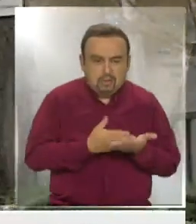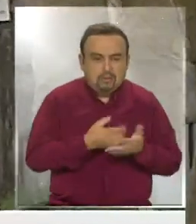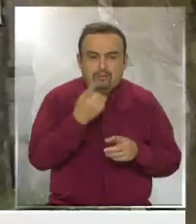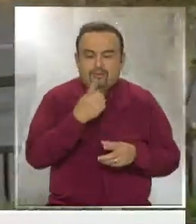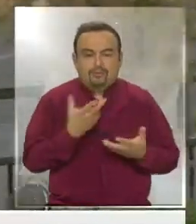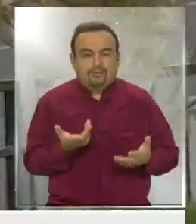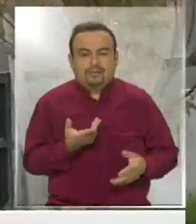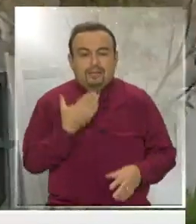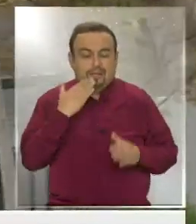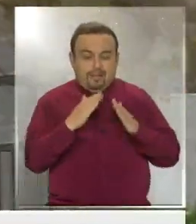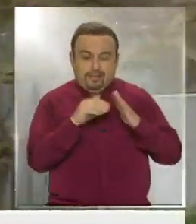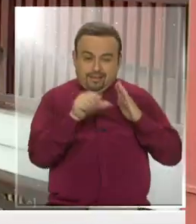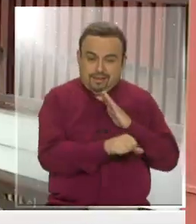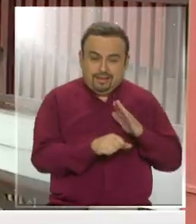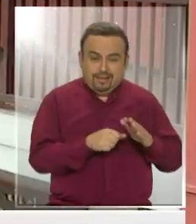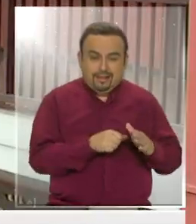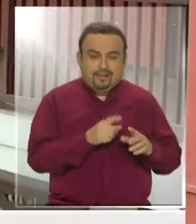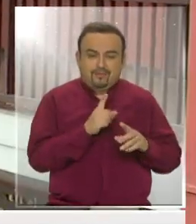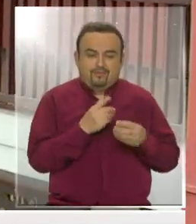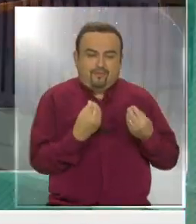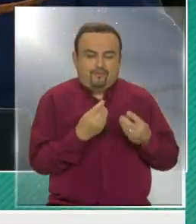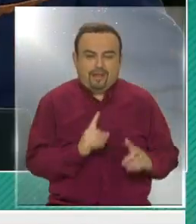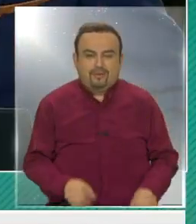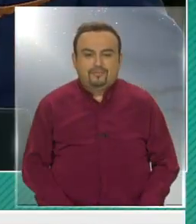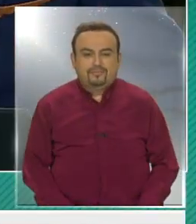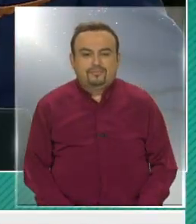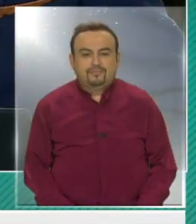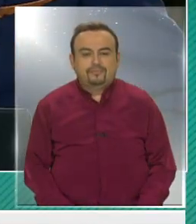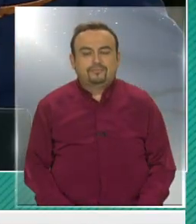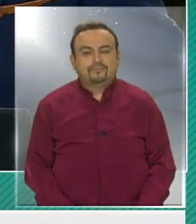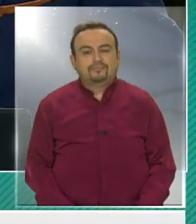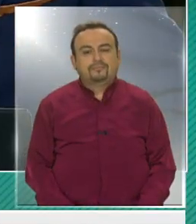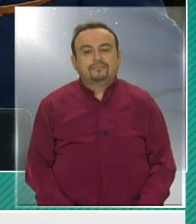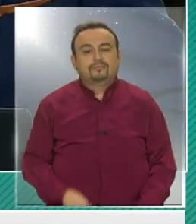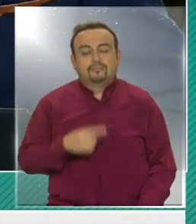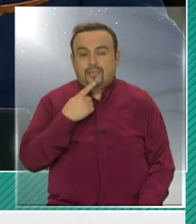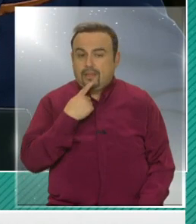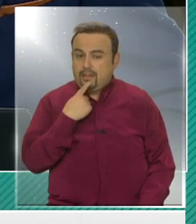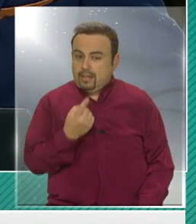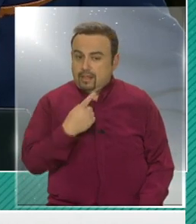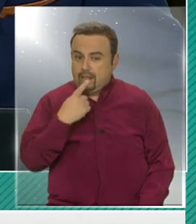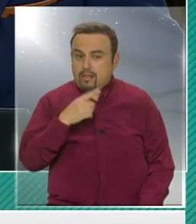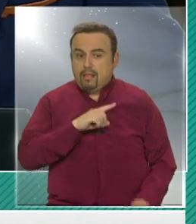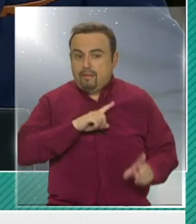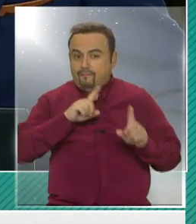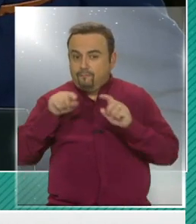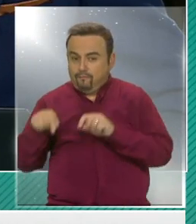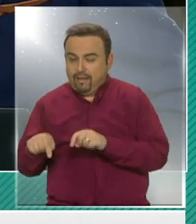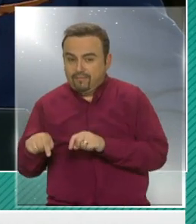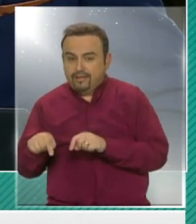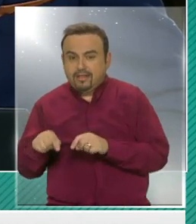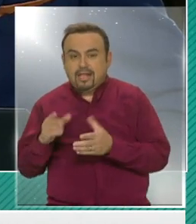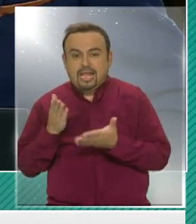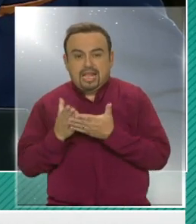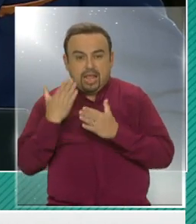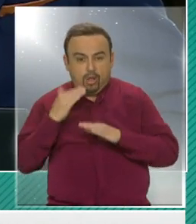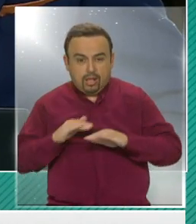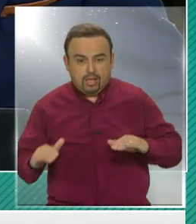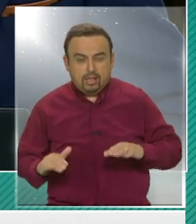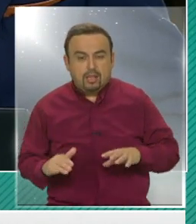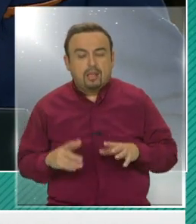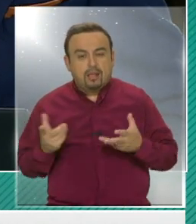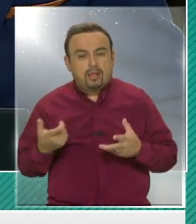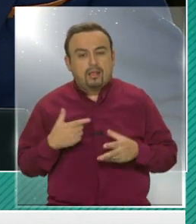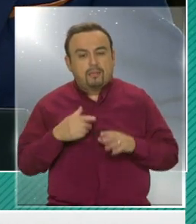gratis que los niños encerrada en la casa entonces su punto de vista doctor respecto al retorno de los niños al colegio y